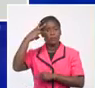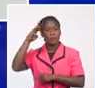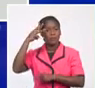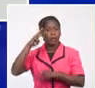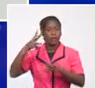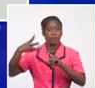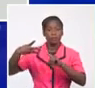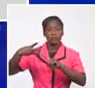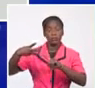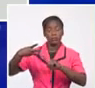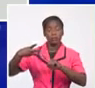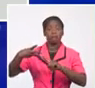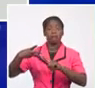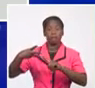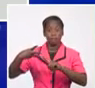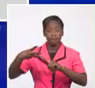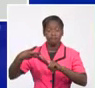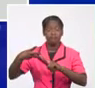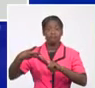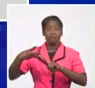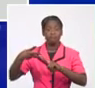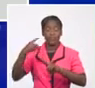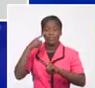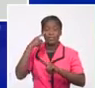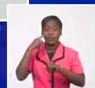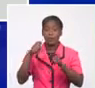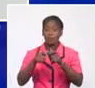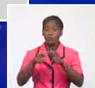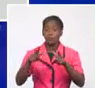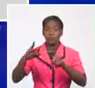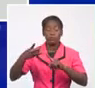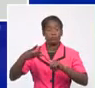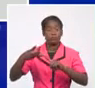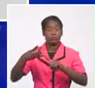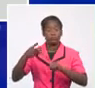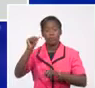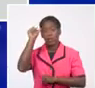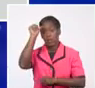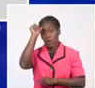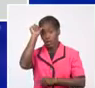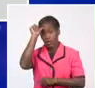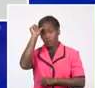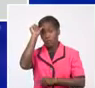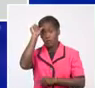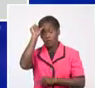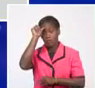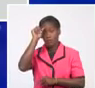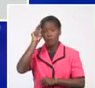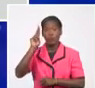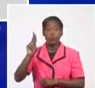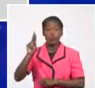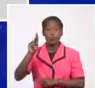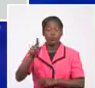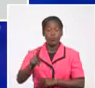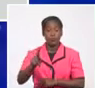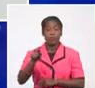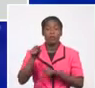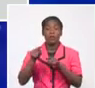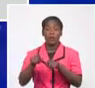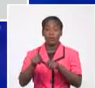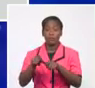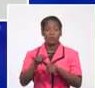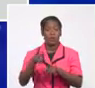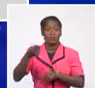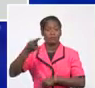hemos resaltado la letalidad elevada que presenta, la India y el Reino Unido. Como ven, realmente la